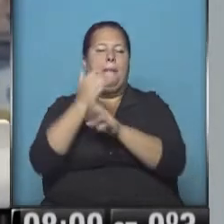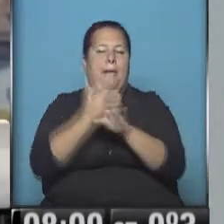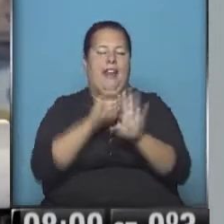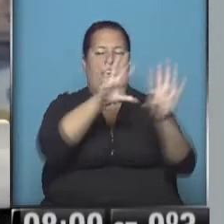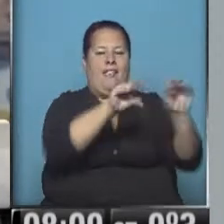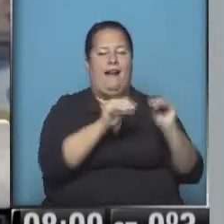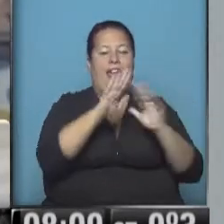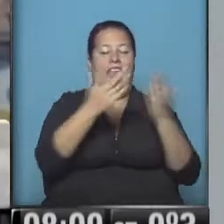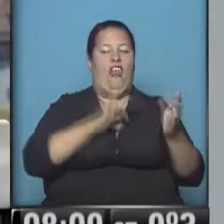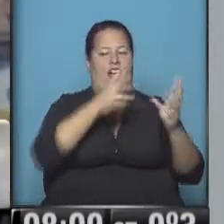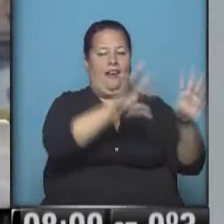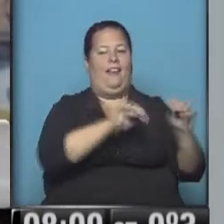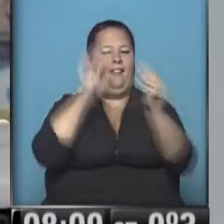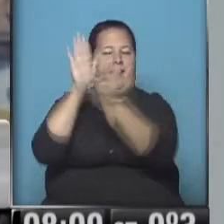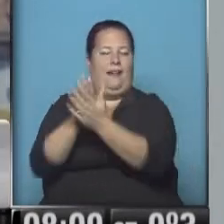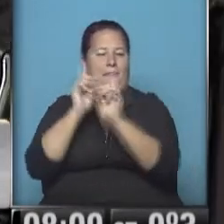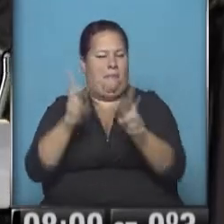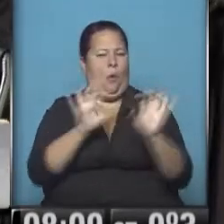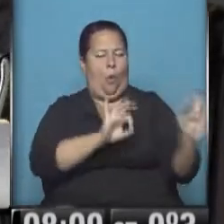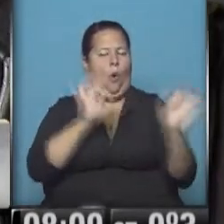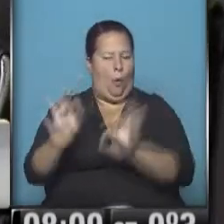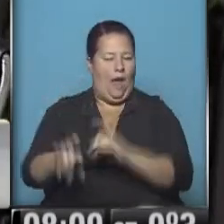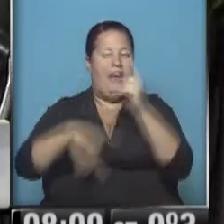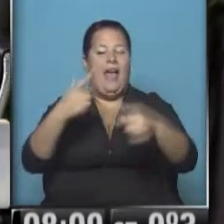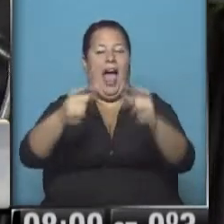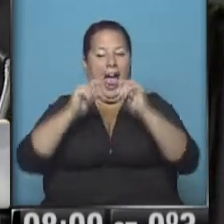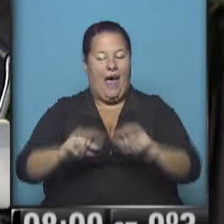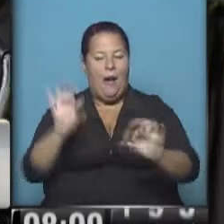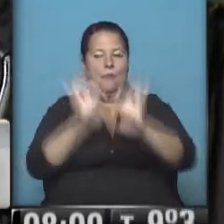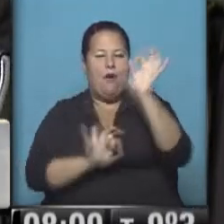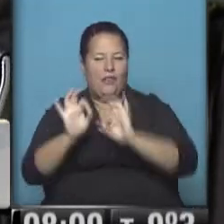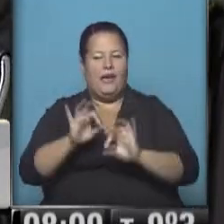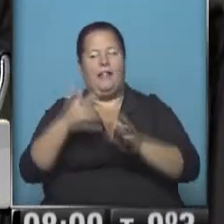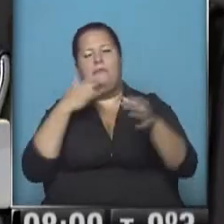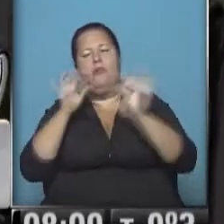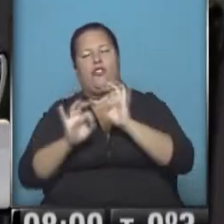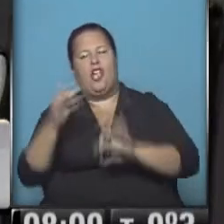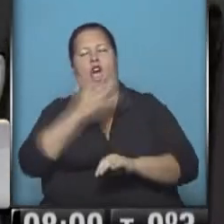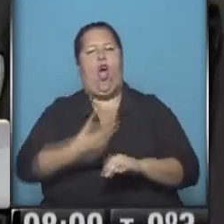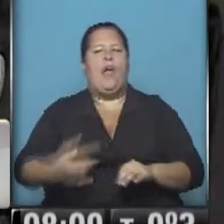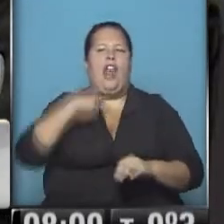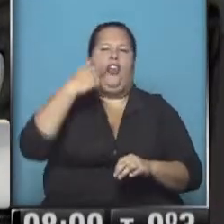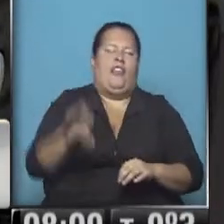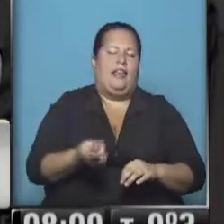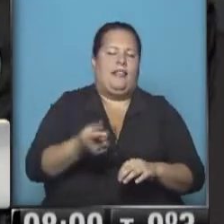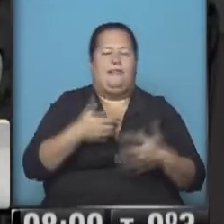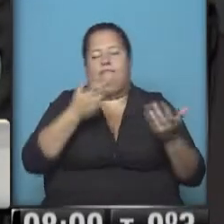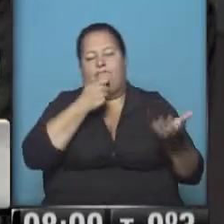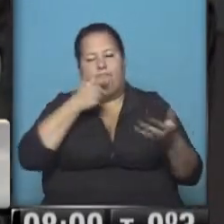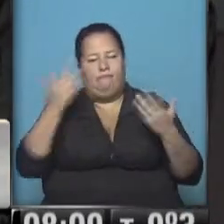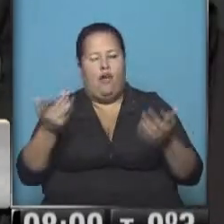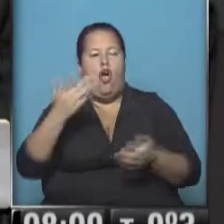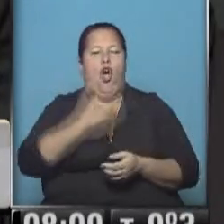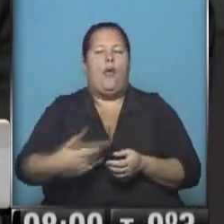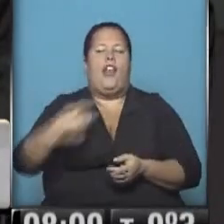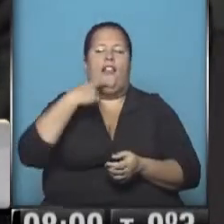tomaron el diario de hace 2 años y lo publicaron igual. Después abajo ponen los porcentajes. Fue tal, dice, el gobierno dice, digamos, el